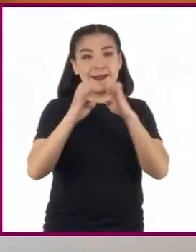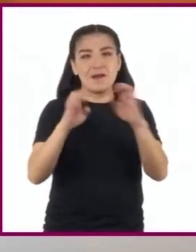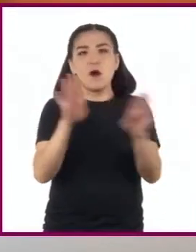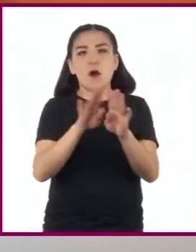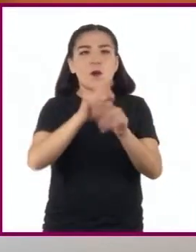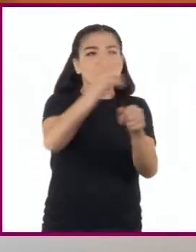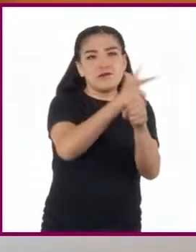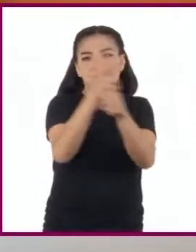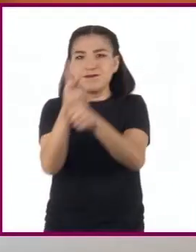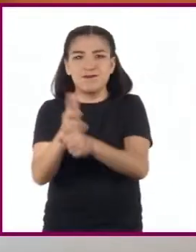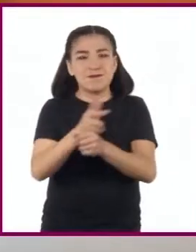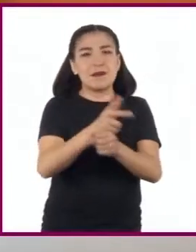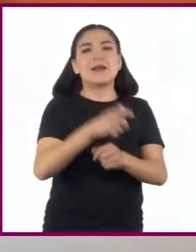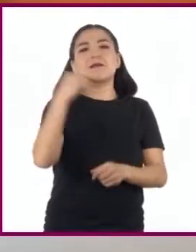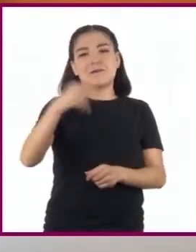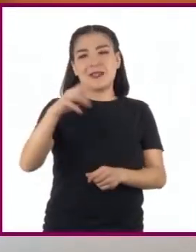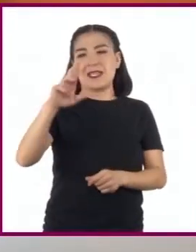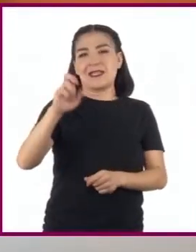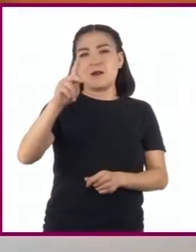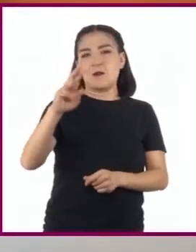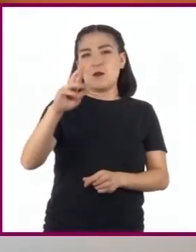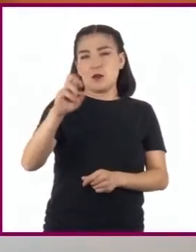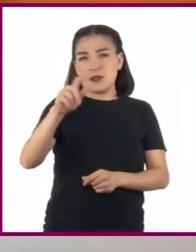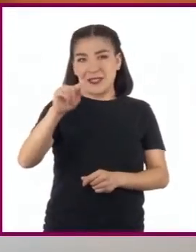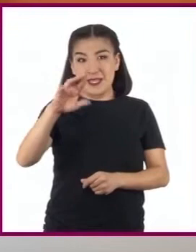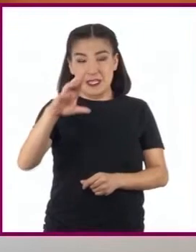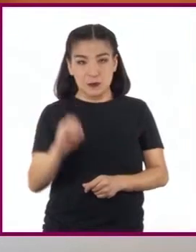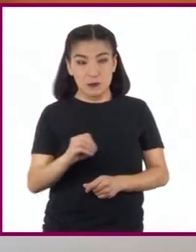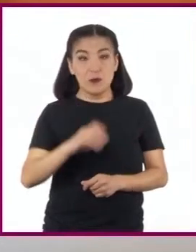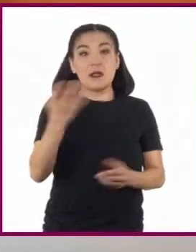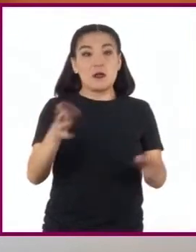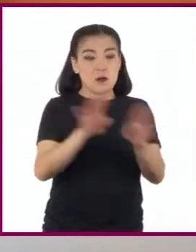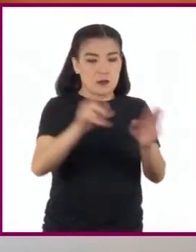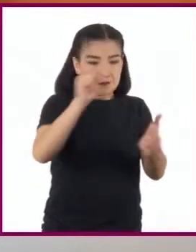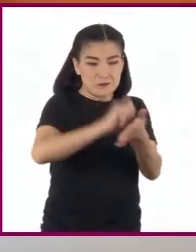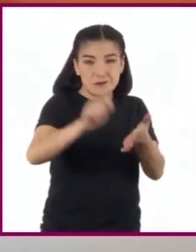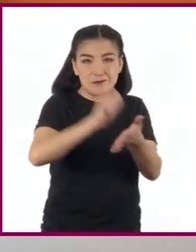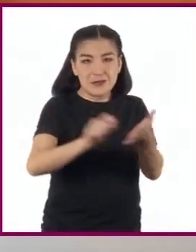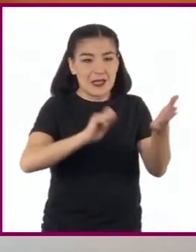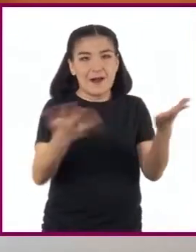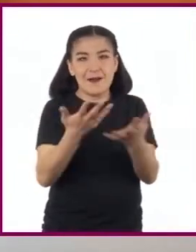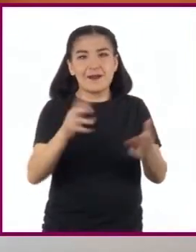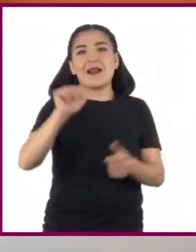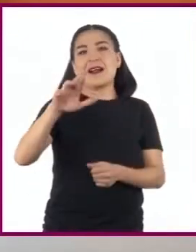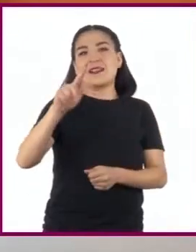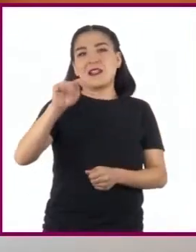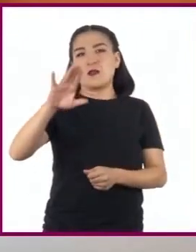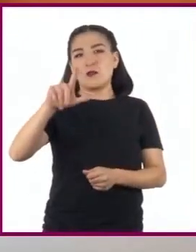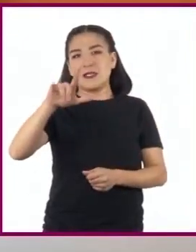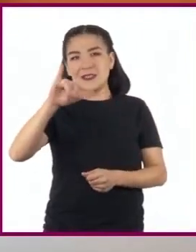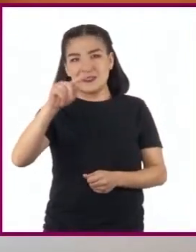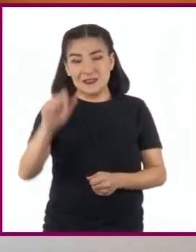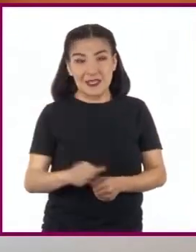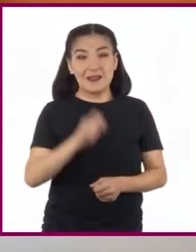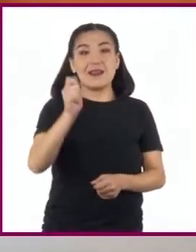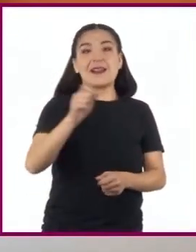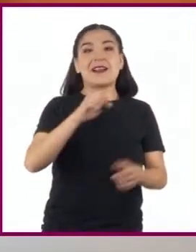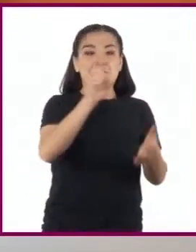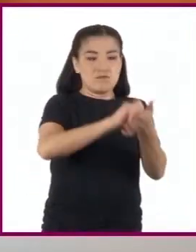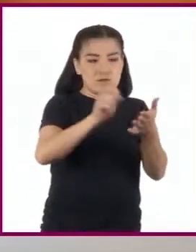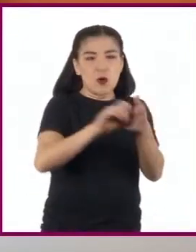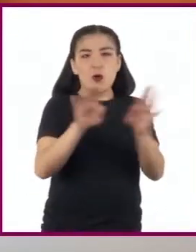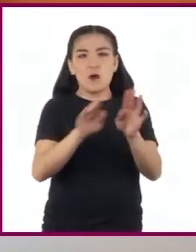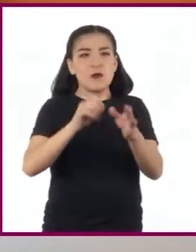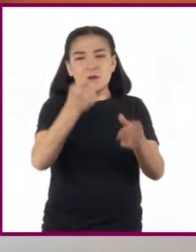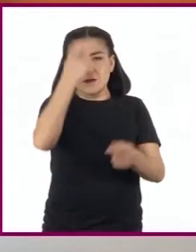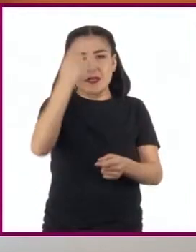reportajes se le llama reportero. Al que elabora artículos, articulista. Al que hace editoriales, editorialista.